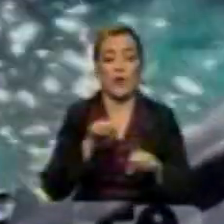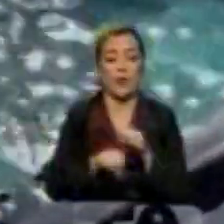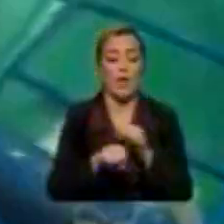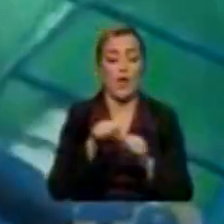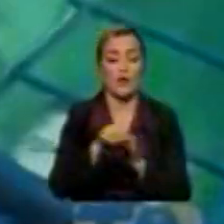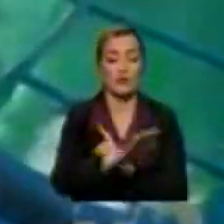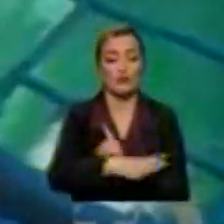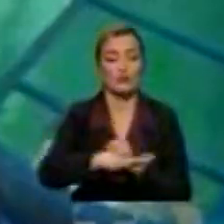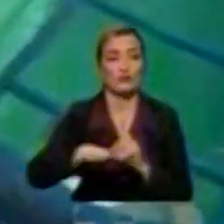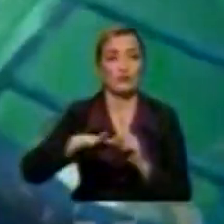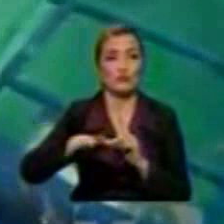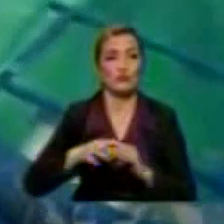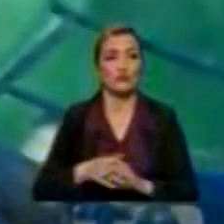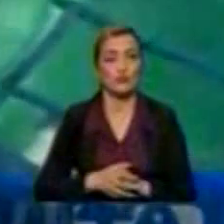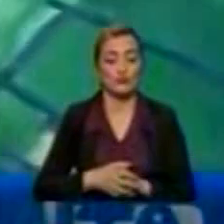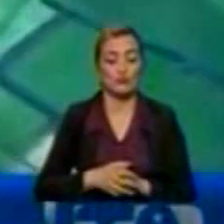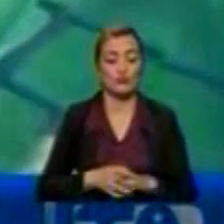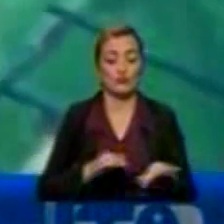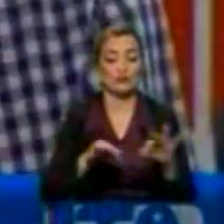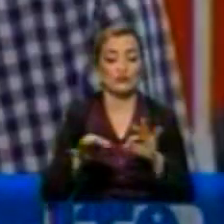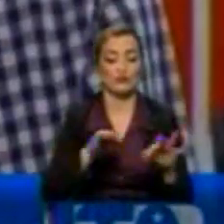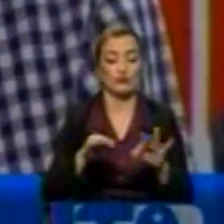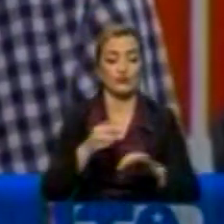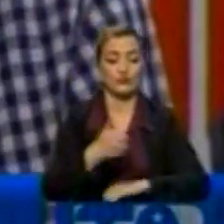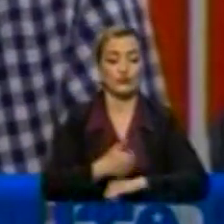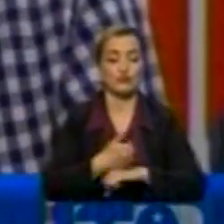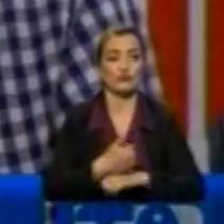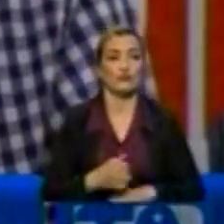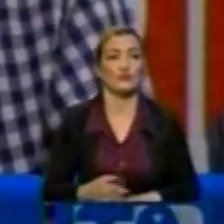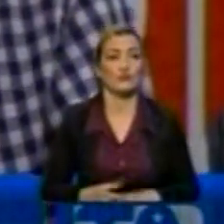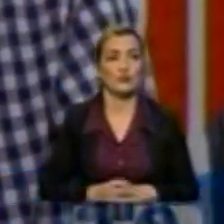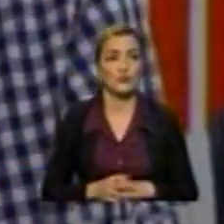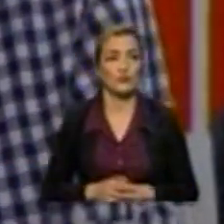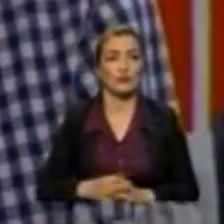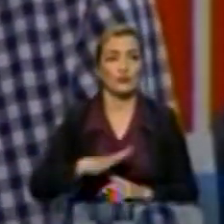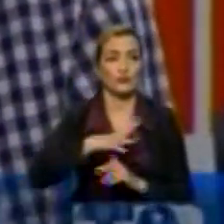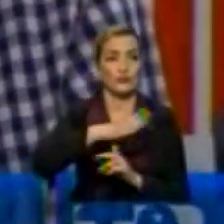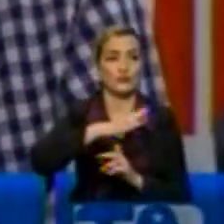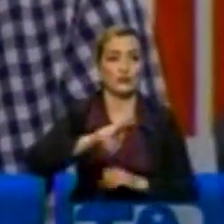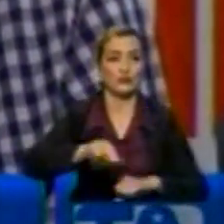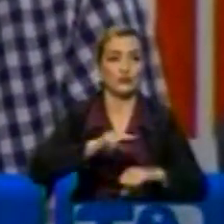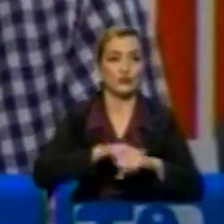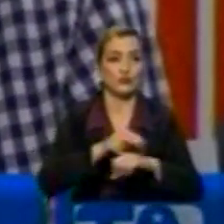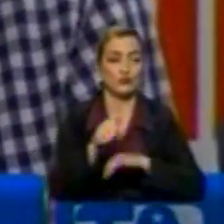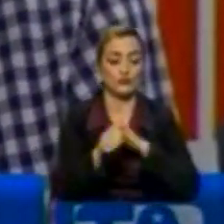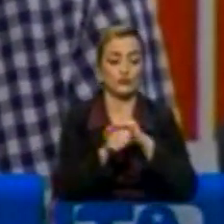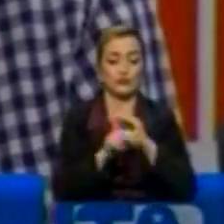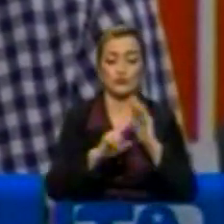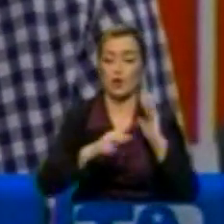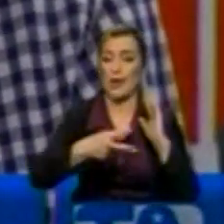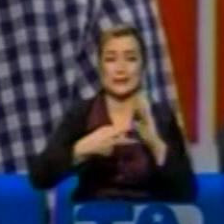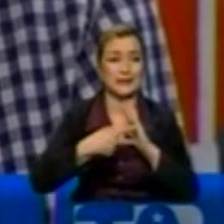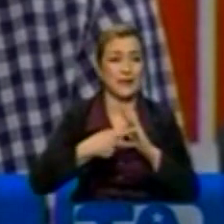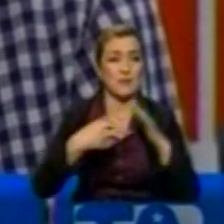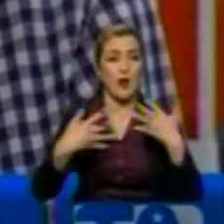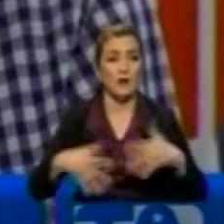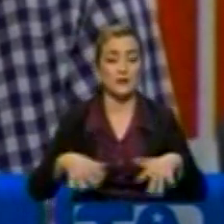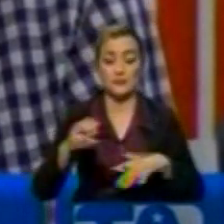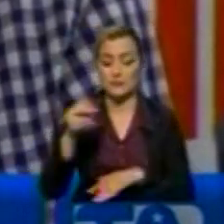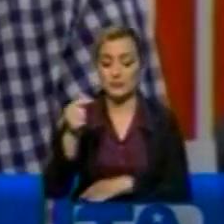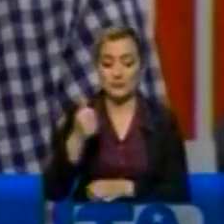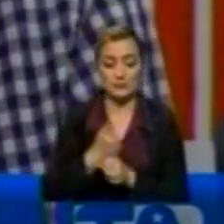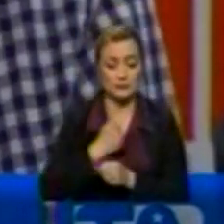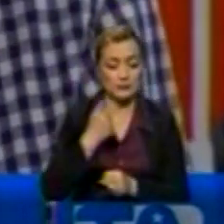ambientales, agregó el organismo de seguridad. El Parque Nacional Galápagos se activó inmediatamente para, igual que la